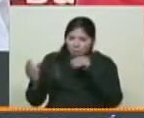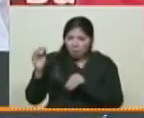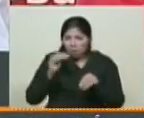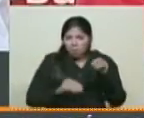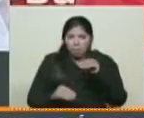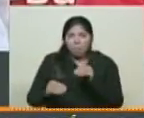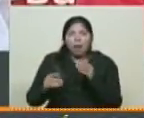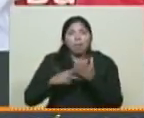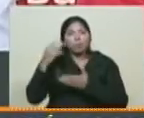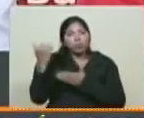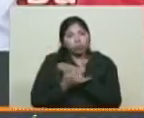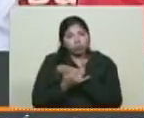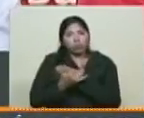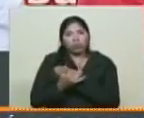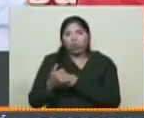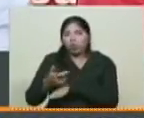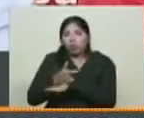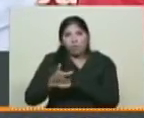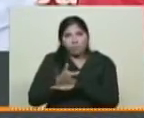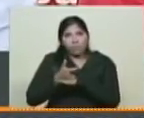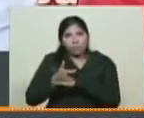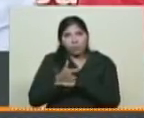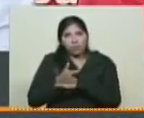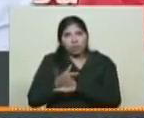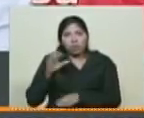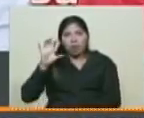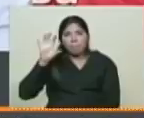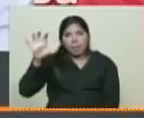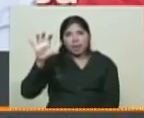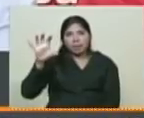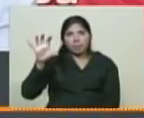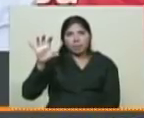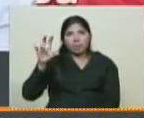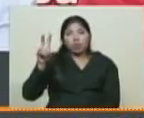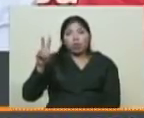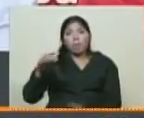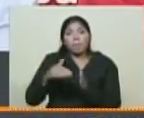gobierno y lo que debe ser el plan de la patria